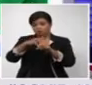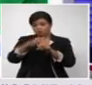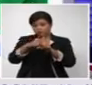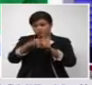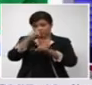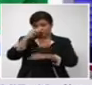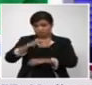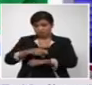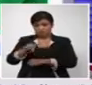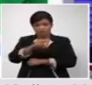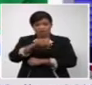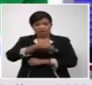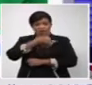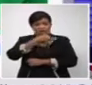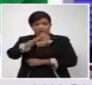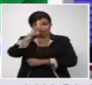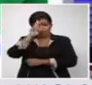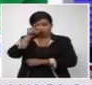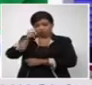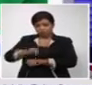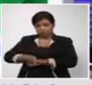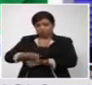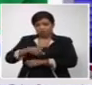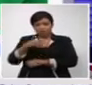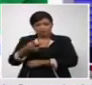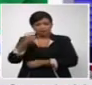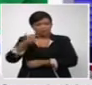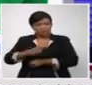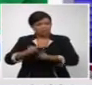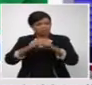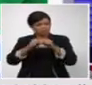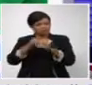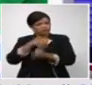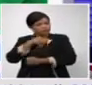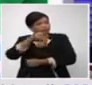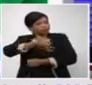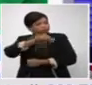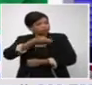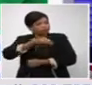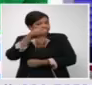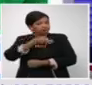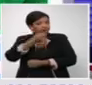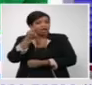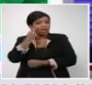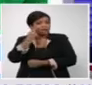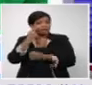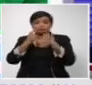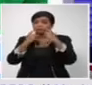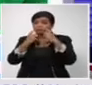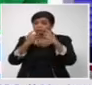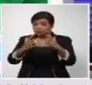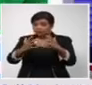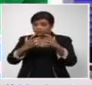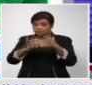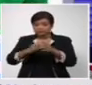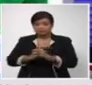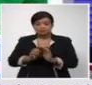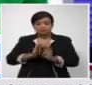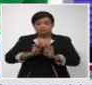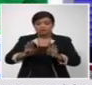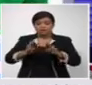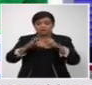observación y me decía que lo reforzara para ver el valor de esto, pues ya la cifra